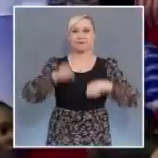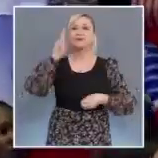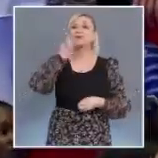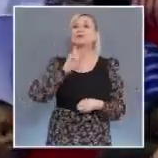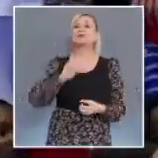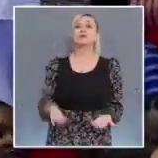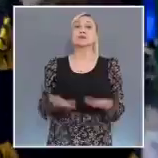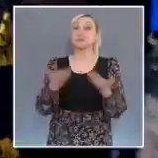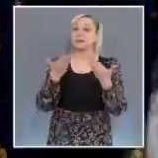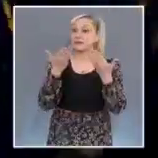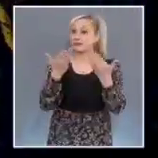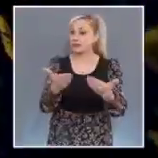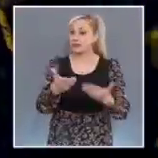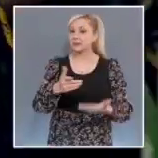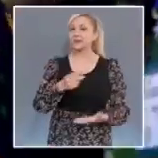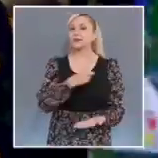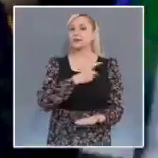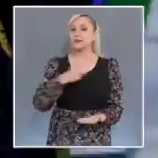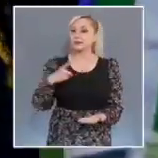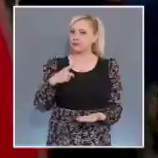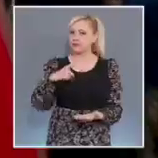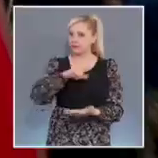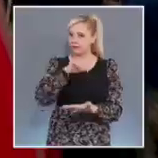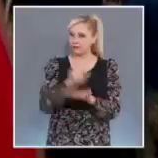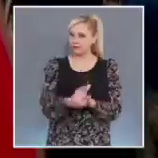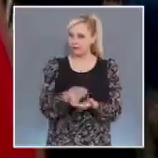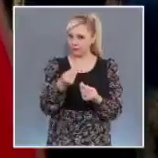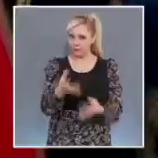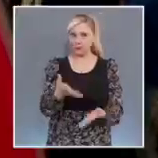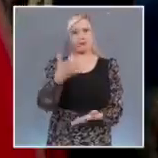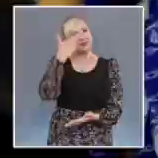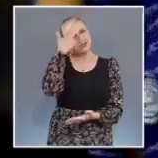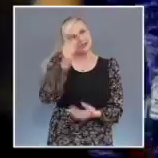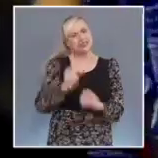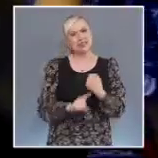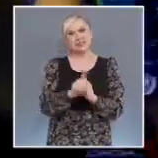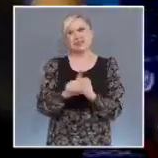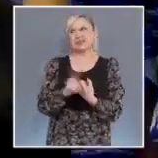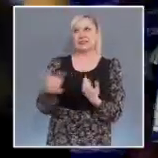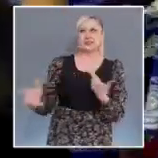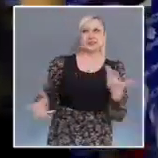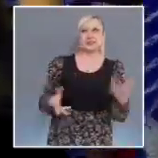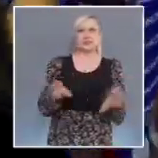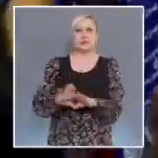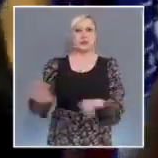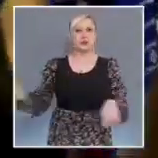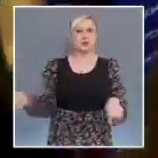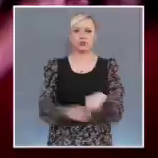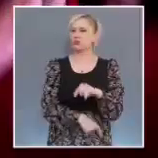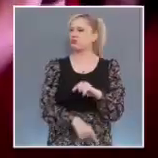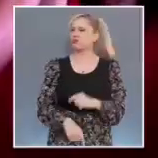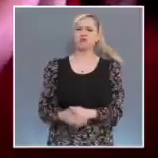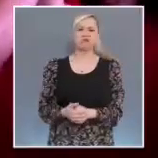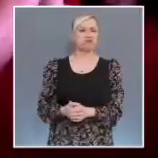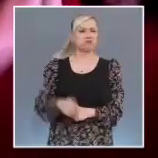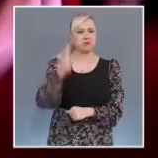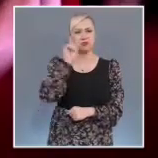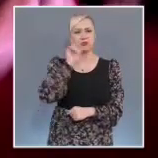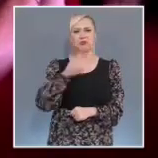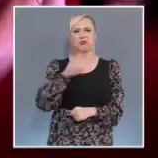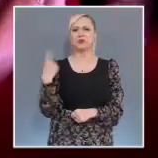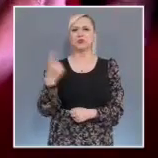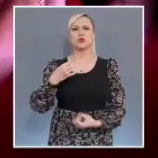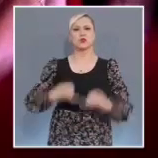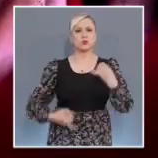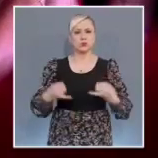justicia. Indicó que ante la zozobra por la fragilidad de lo ganado, existe la seguridad de que las mujeres juzgadoras están juntas